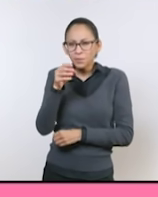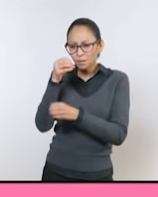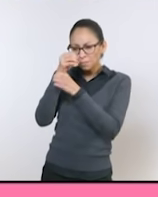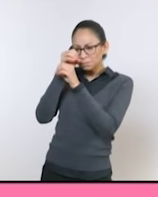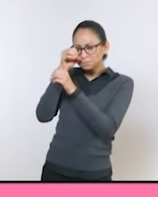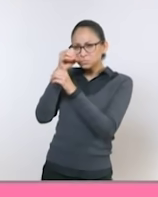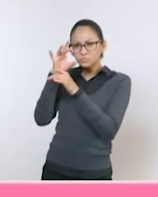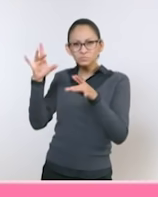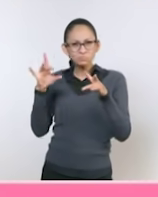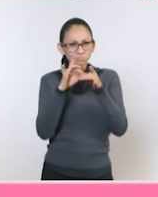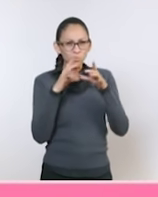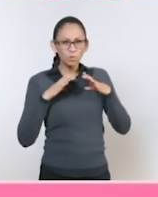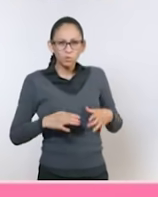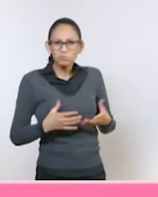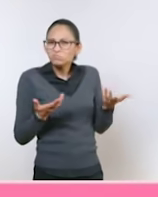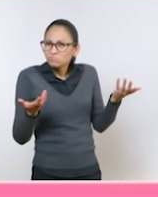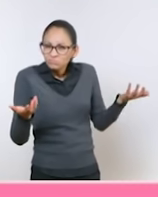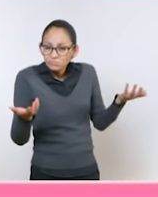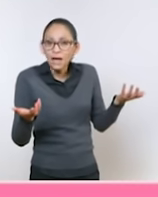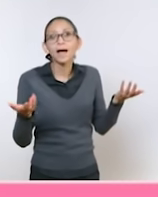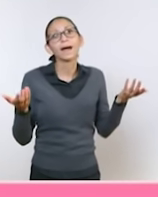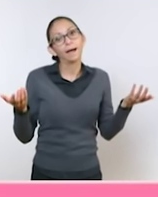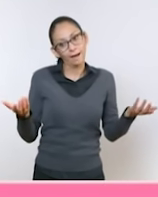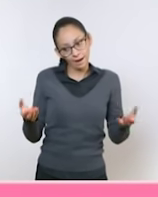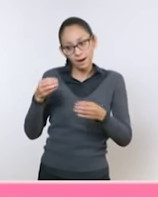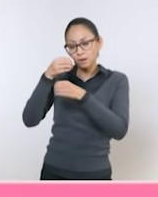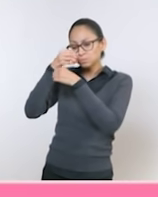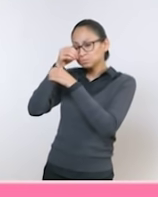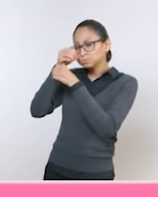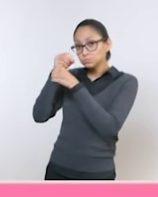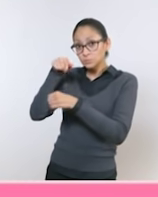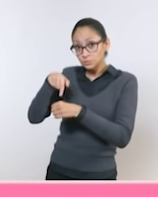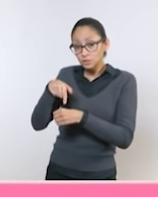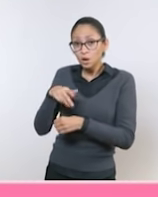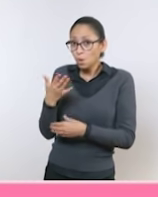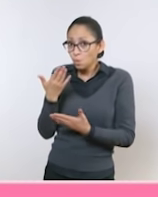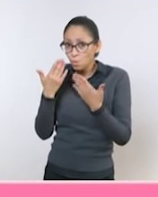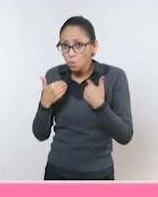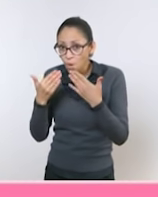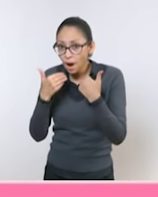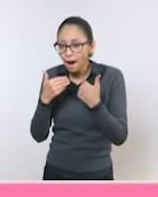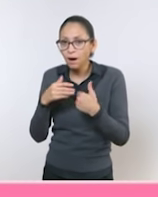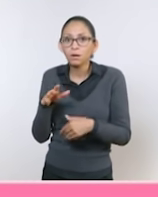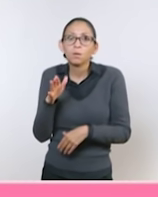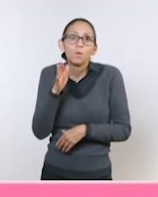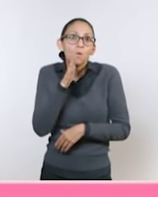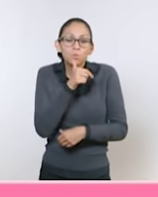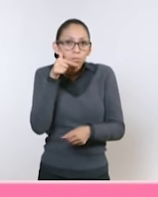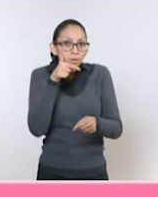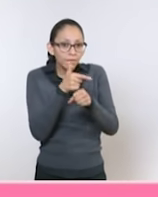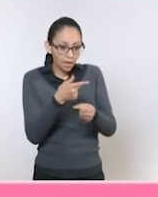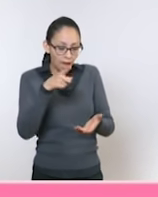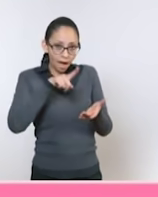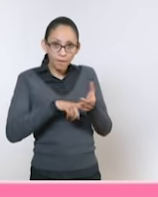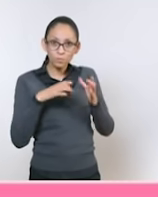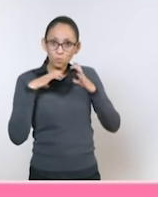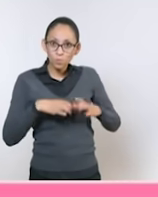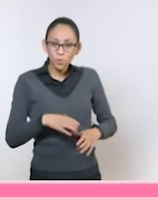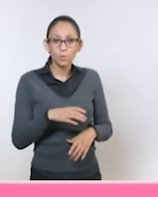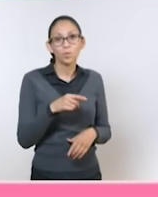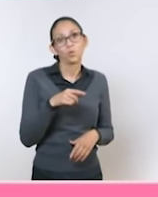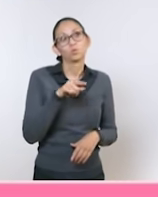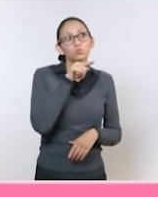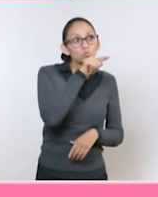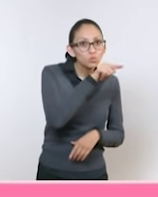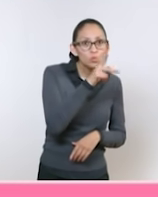ver el microscopio con el cuerpo? Sin este instrumento, no se habría descubierto que tu cuerpo,